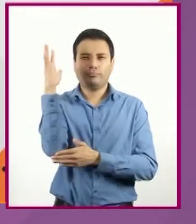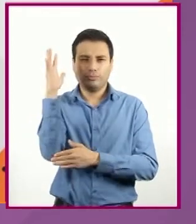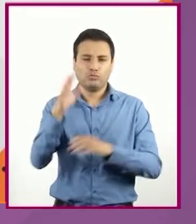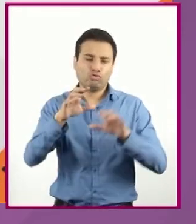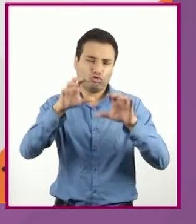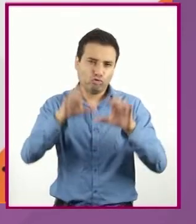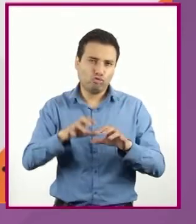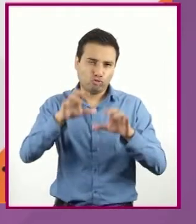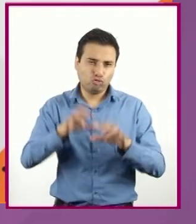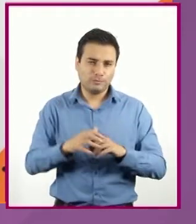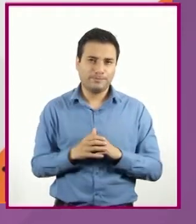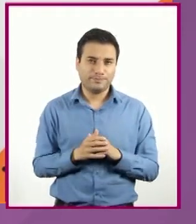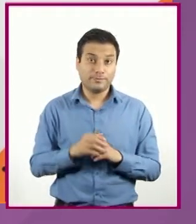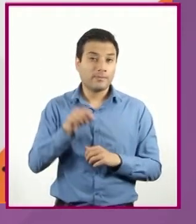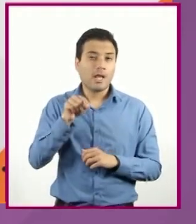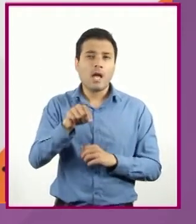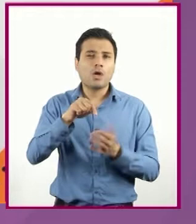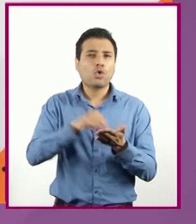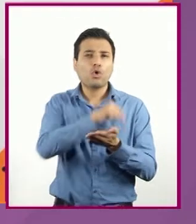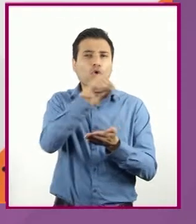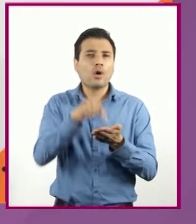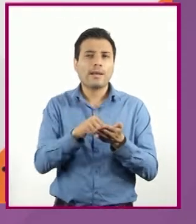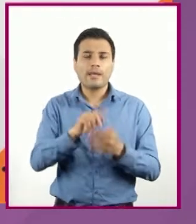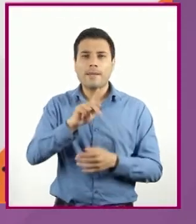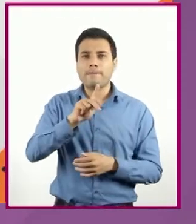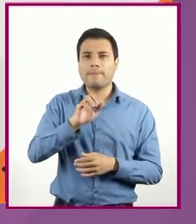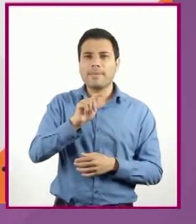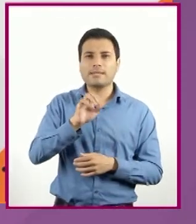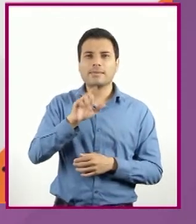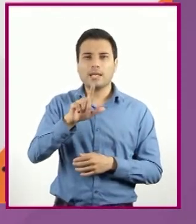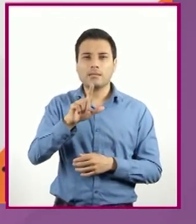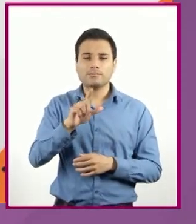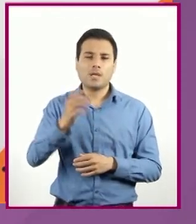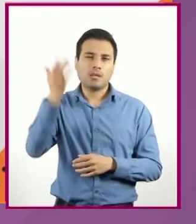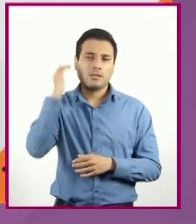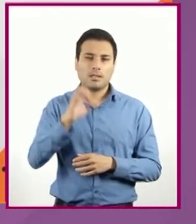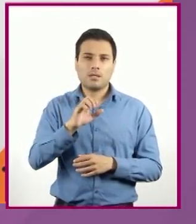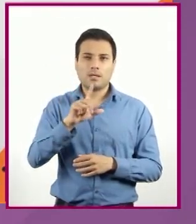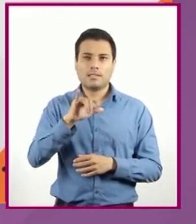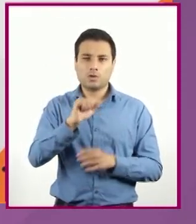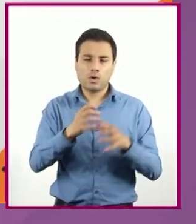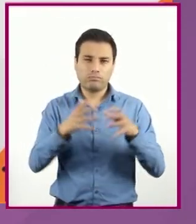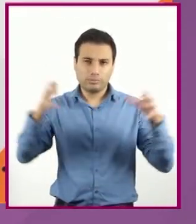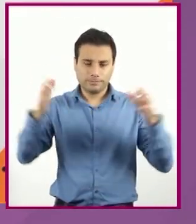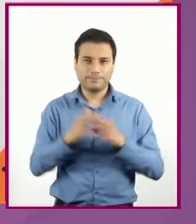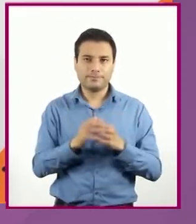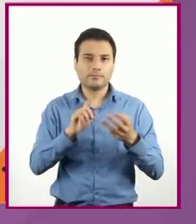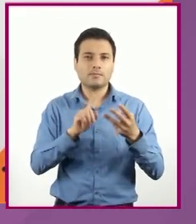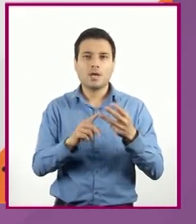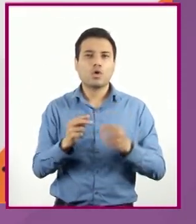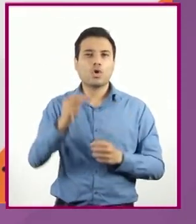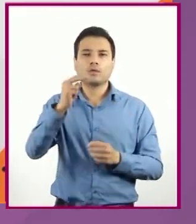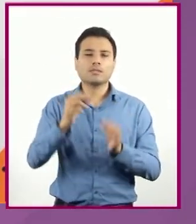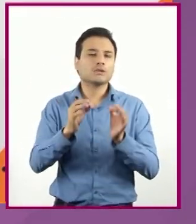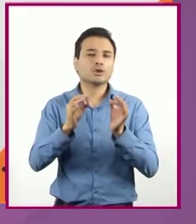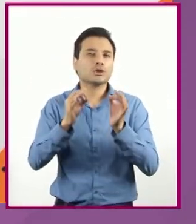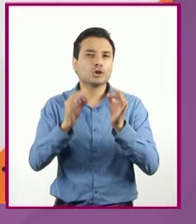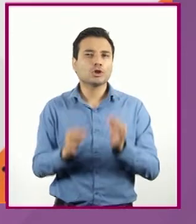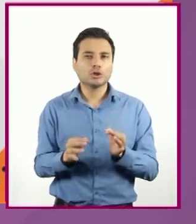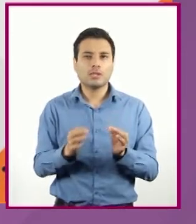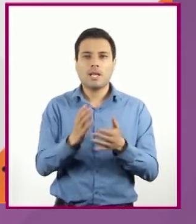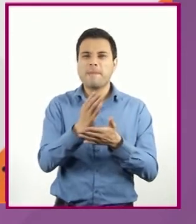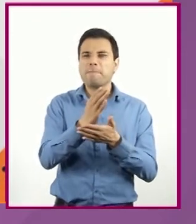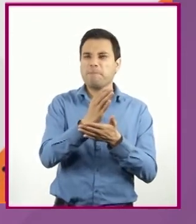lluviosa. Aquí se ubicó la zona del Petén, que floreció durante el Clásico. La zona norte corresponde a más de la mitad